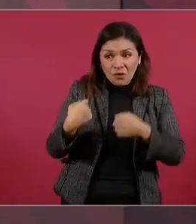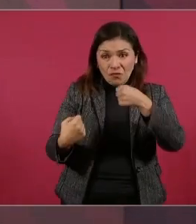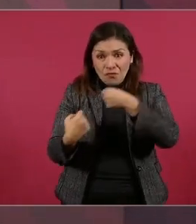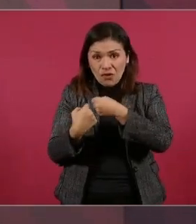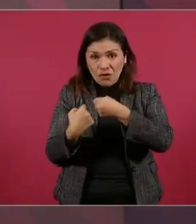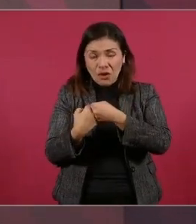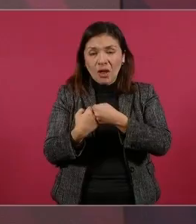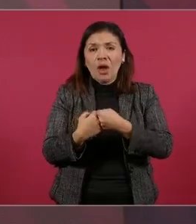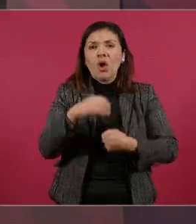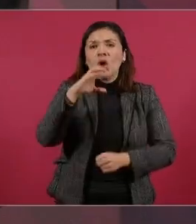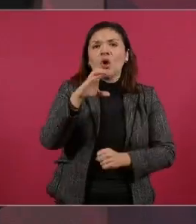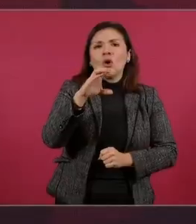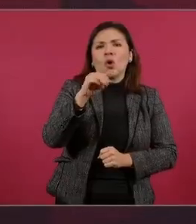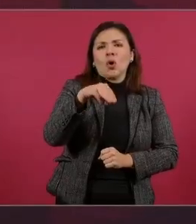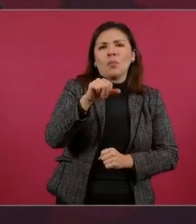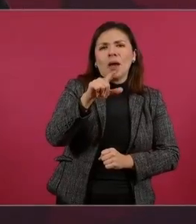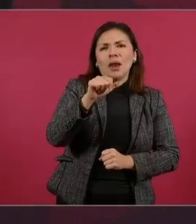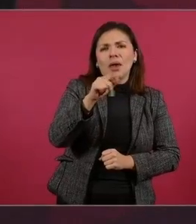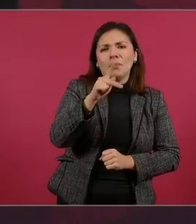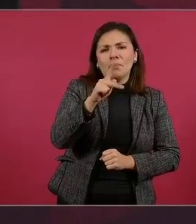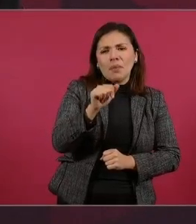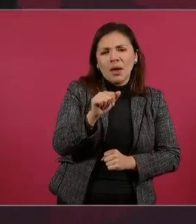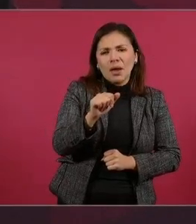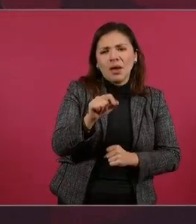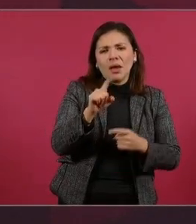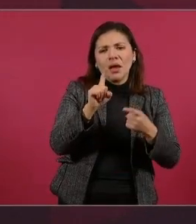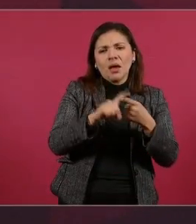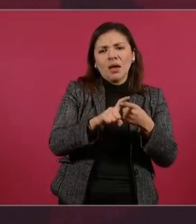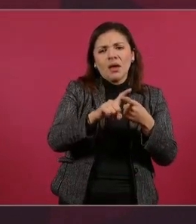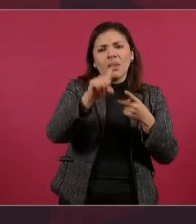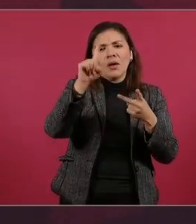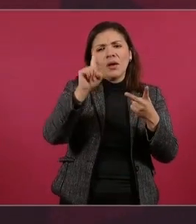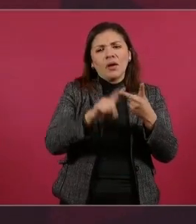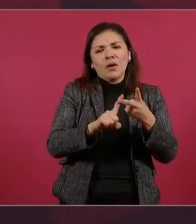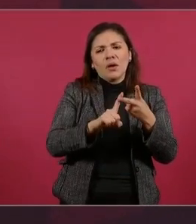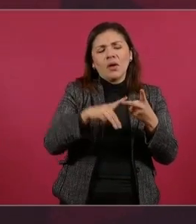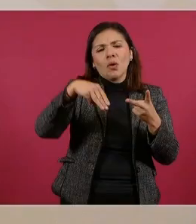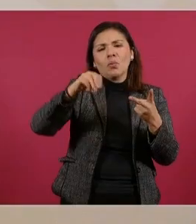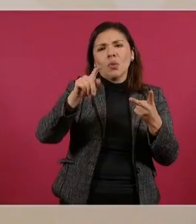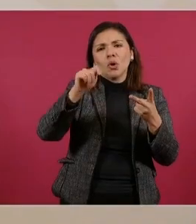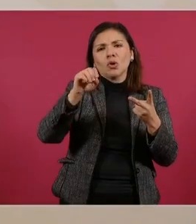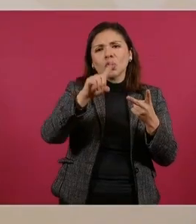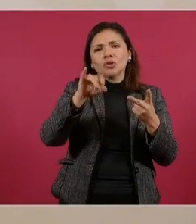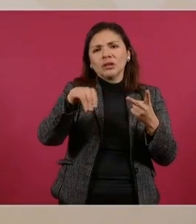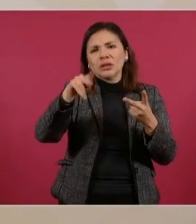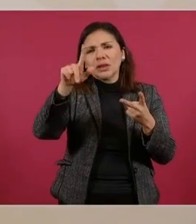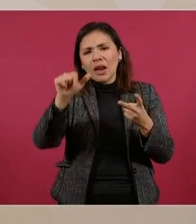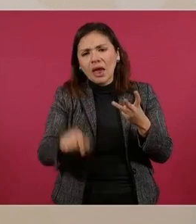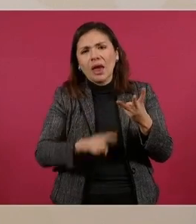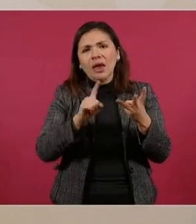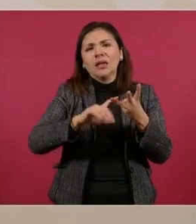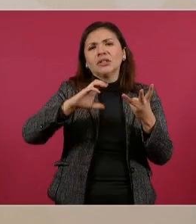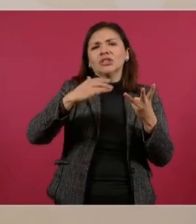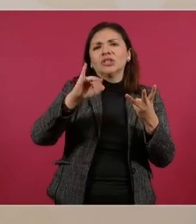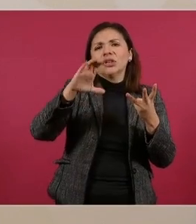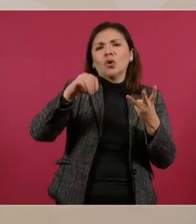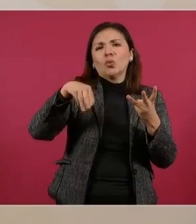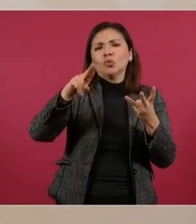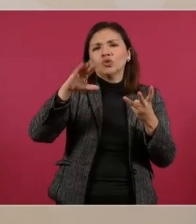con alapa en motosintla en chicomocelo